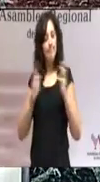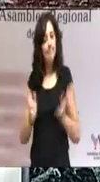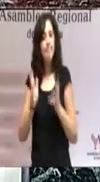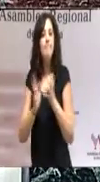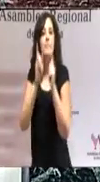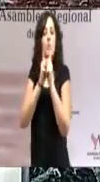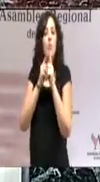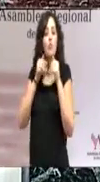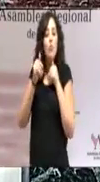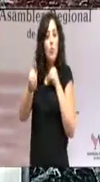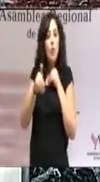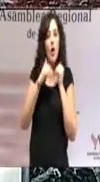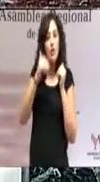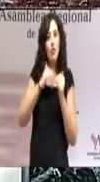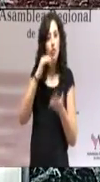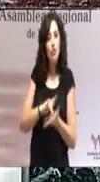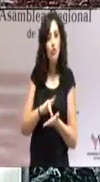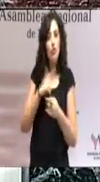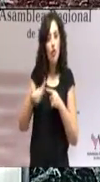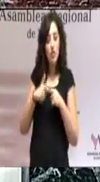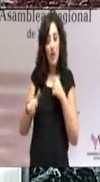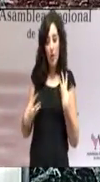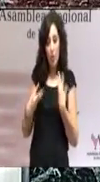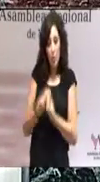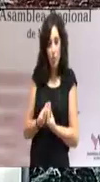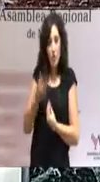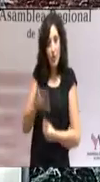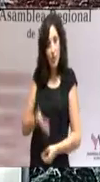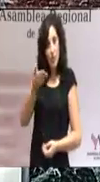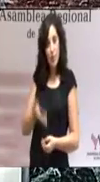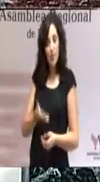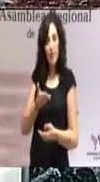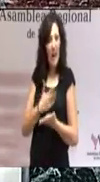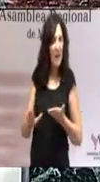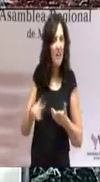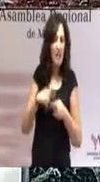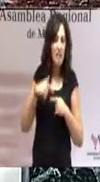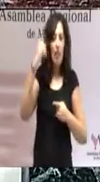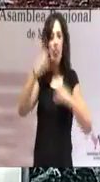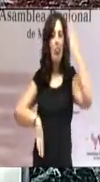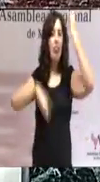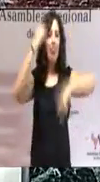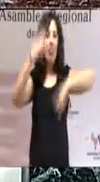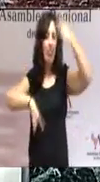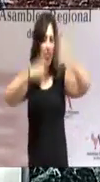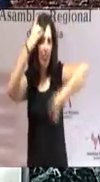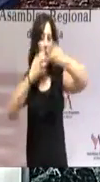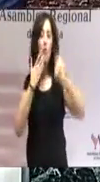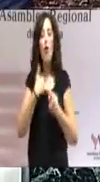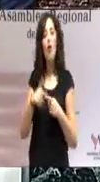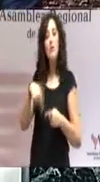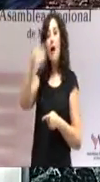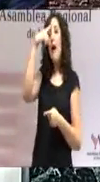día podremos seguir haciendo cosas importantes, aparte de decir lo que se nos ocurre, la ocurrencia del minuto, porque ya vamos